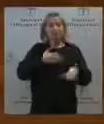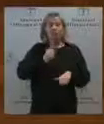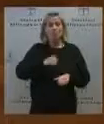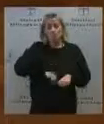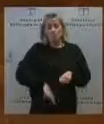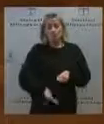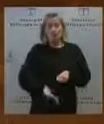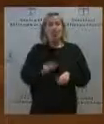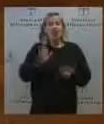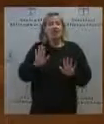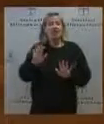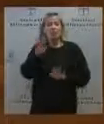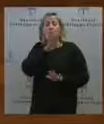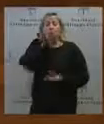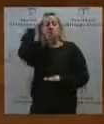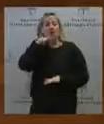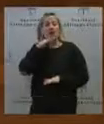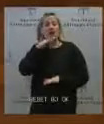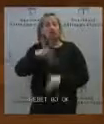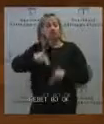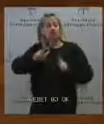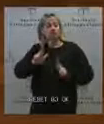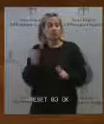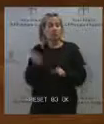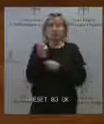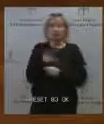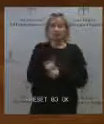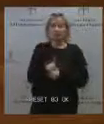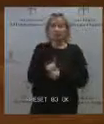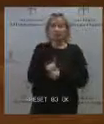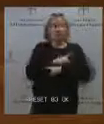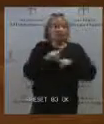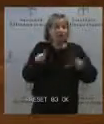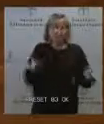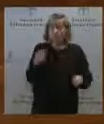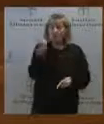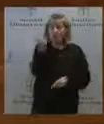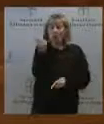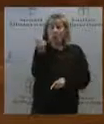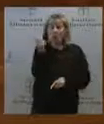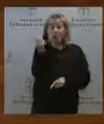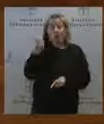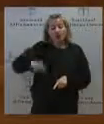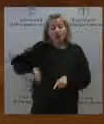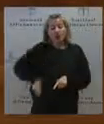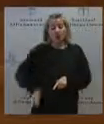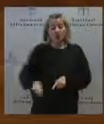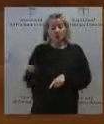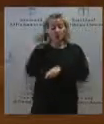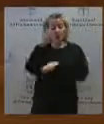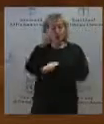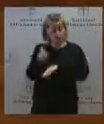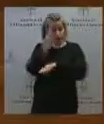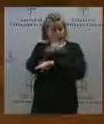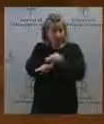educación o sanidad. Tampoco el salario de un cuidador. No se permite desgravar esas partidas. O los que han dicho que los niños no son